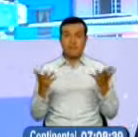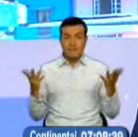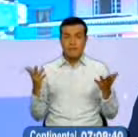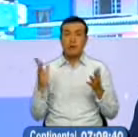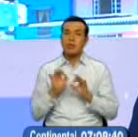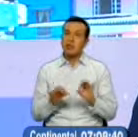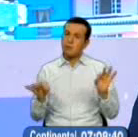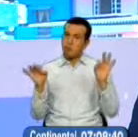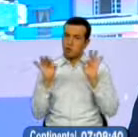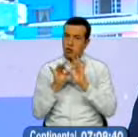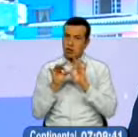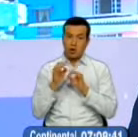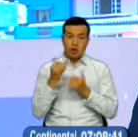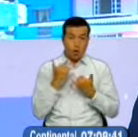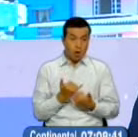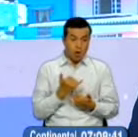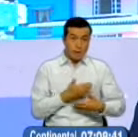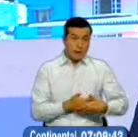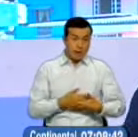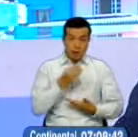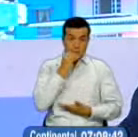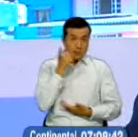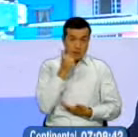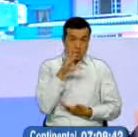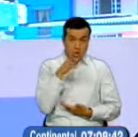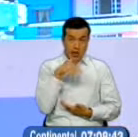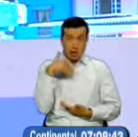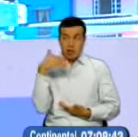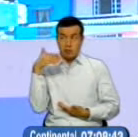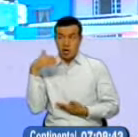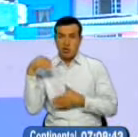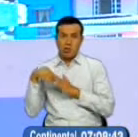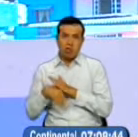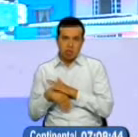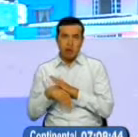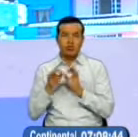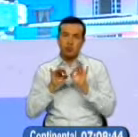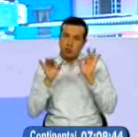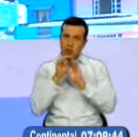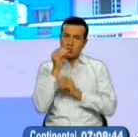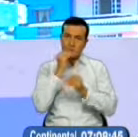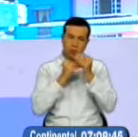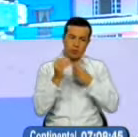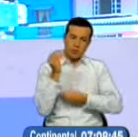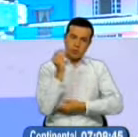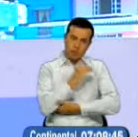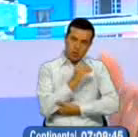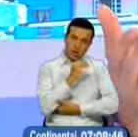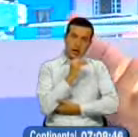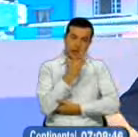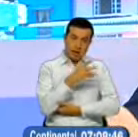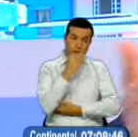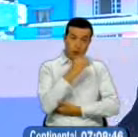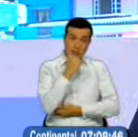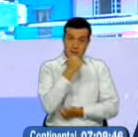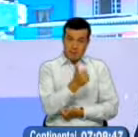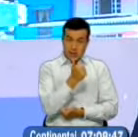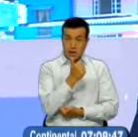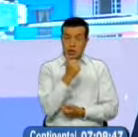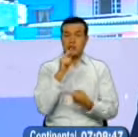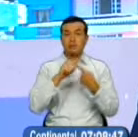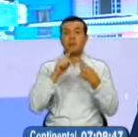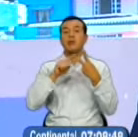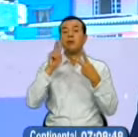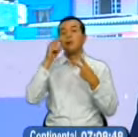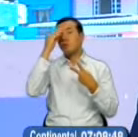esas capacidades a futuro en una sociedad. Luego hay que encadenar fundamentalmente con los aspectos educativos, y tú mencionas bien